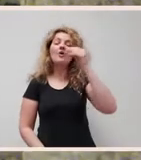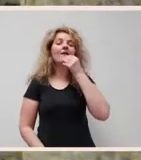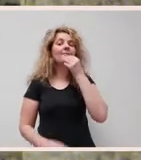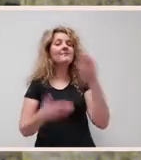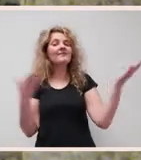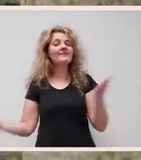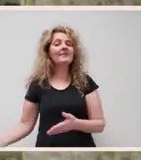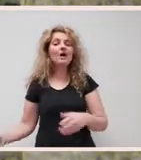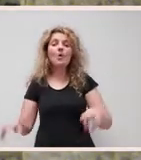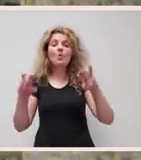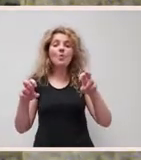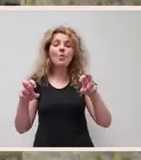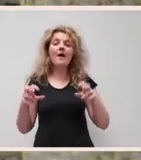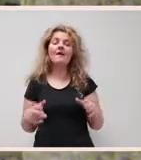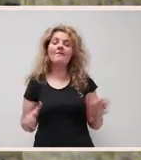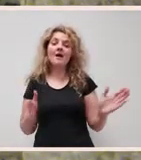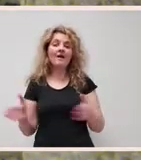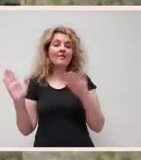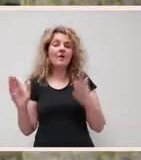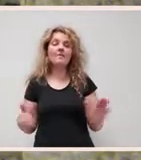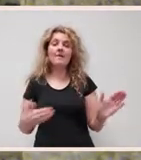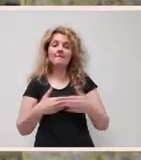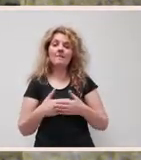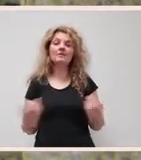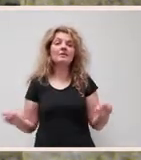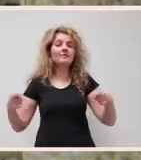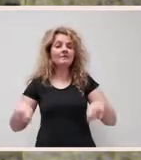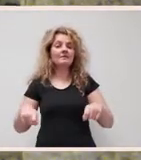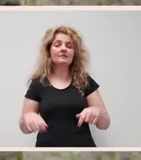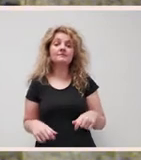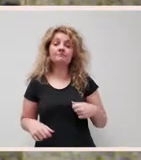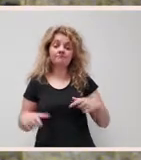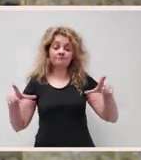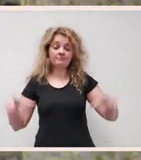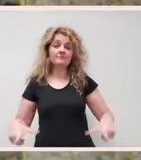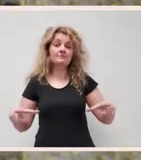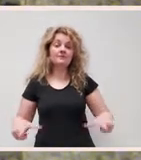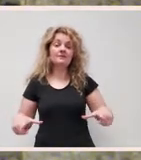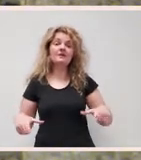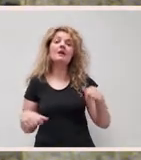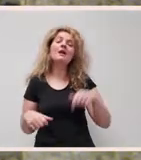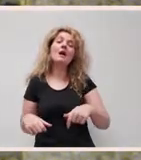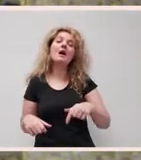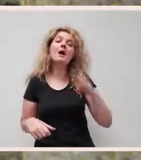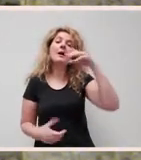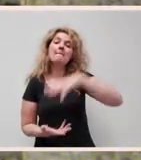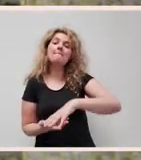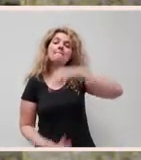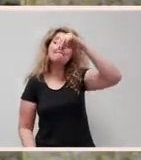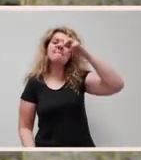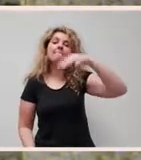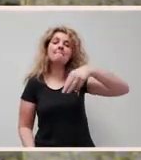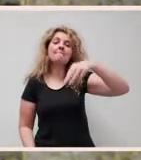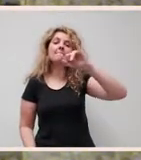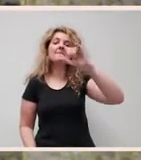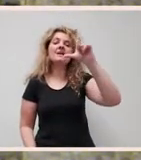Benvidos a unha nova edición de A Porta Pechada. Estamos na sala de miliarios do Museo de Pontevedra, onde se exhibe unha das mellores